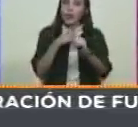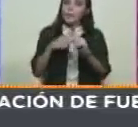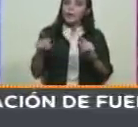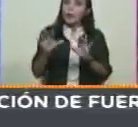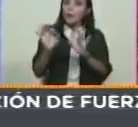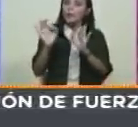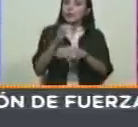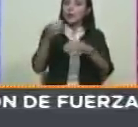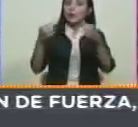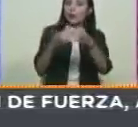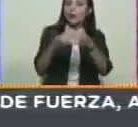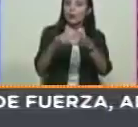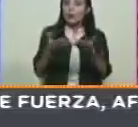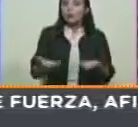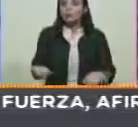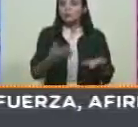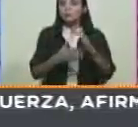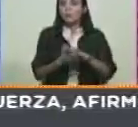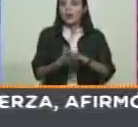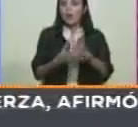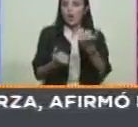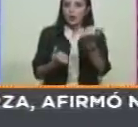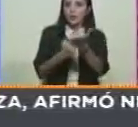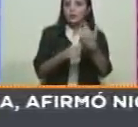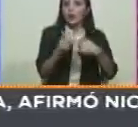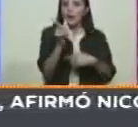juve se atención la juventud